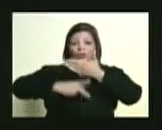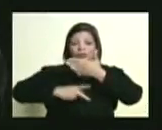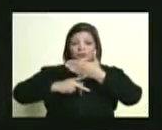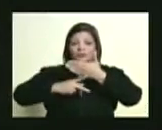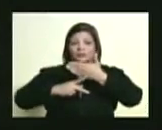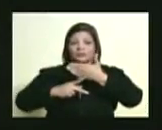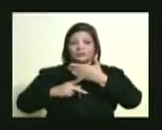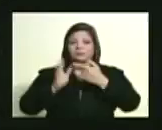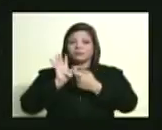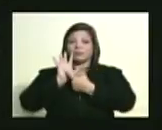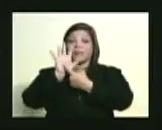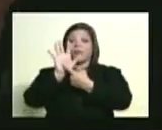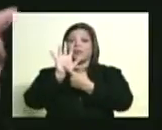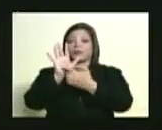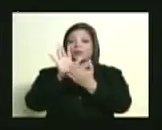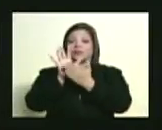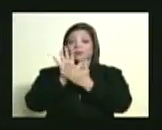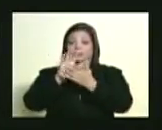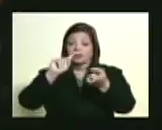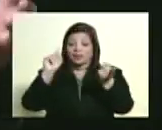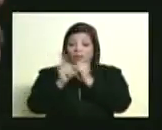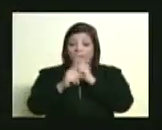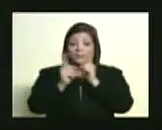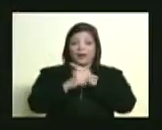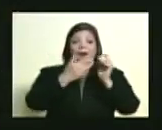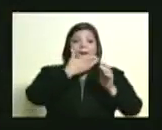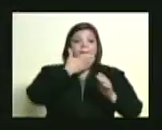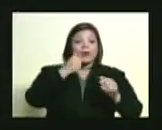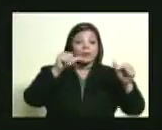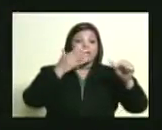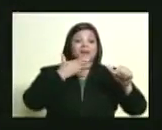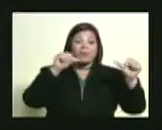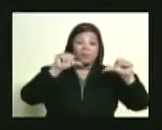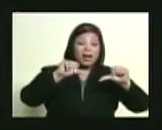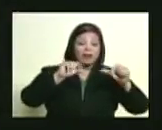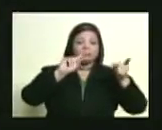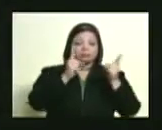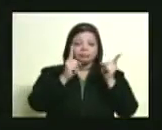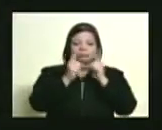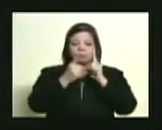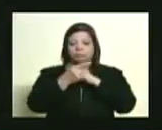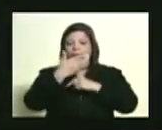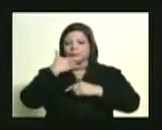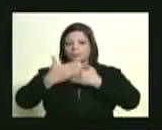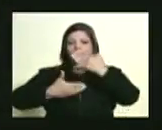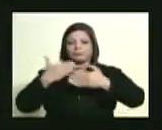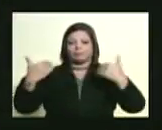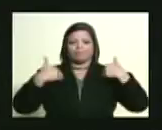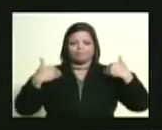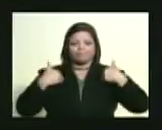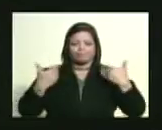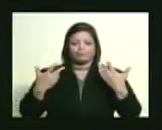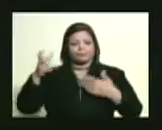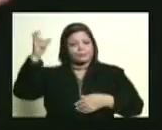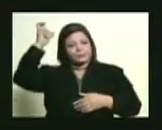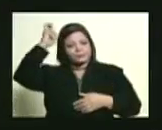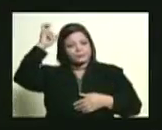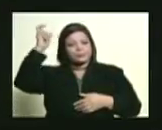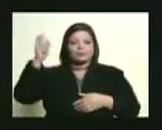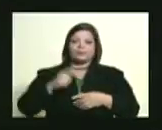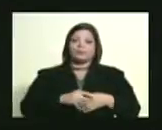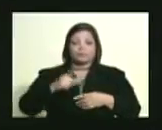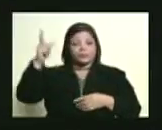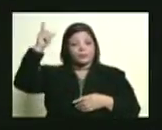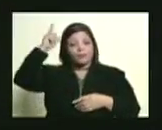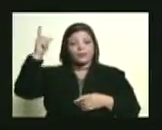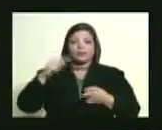trata de visibilizar lo que hay que cambiar, de mejorar lo que históricamente han sido las dolencias de esa península, dejarlo en evidencia y a